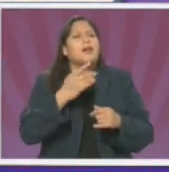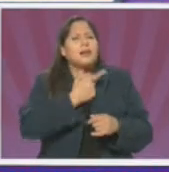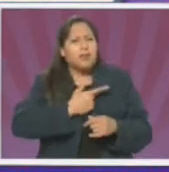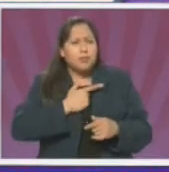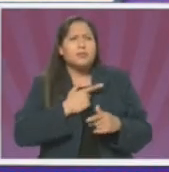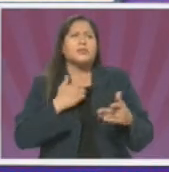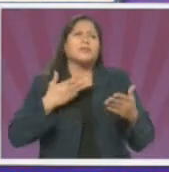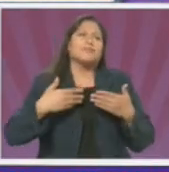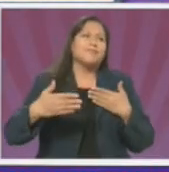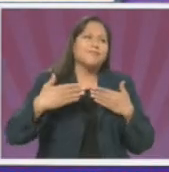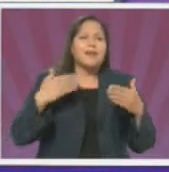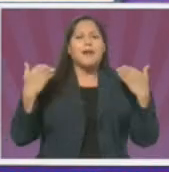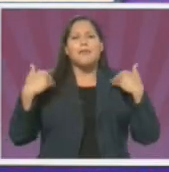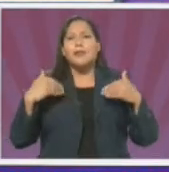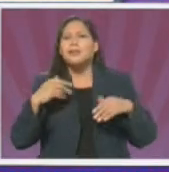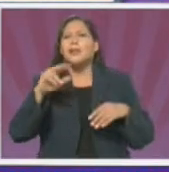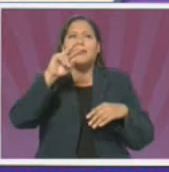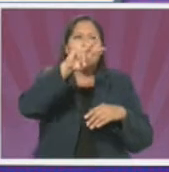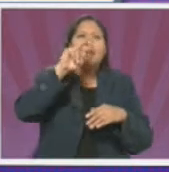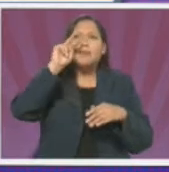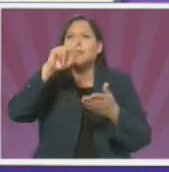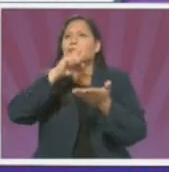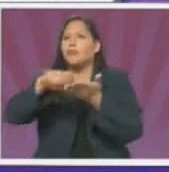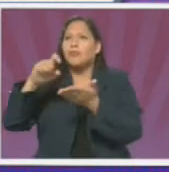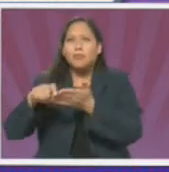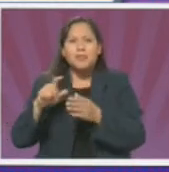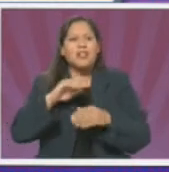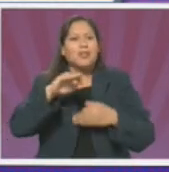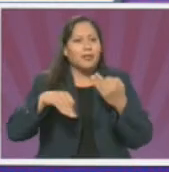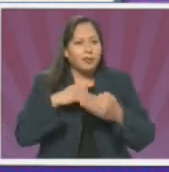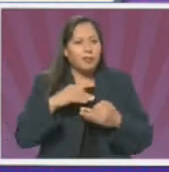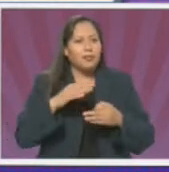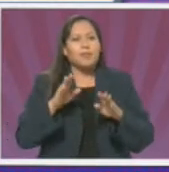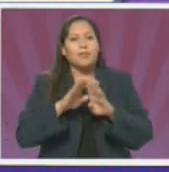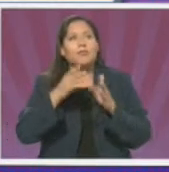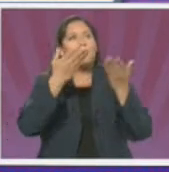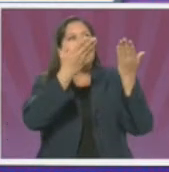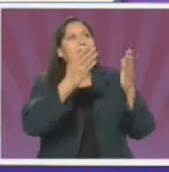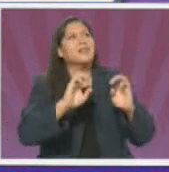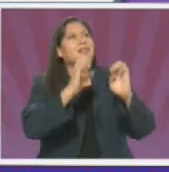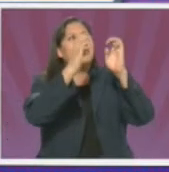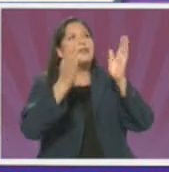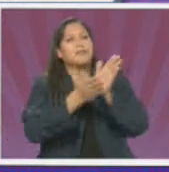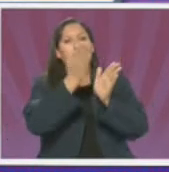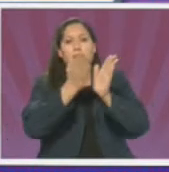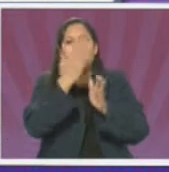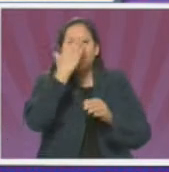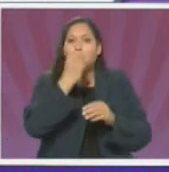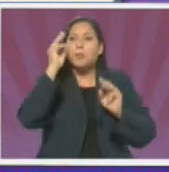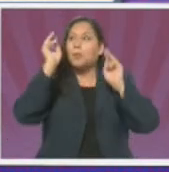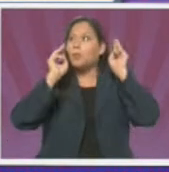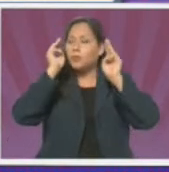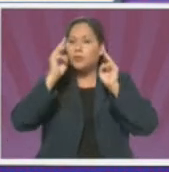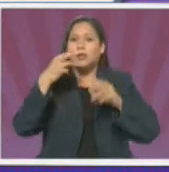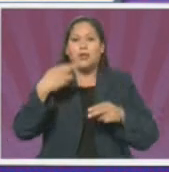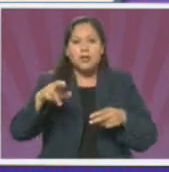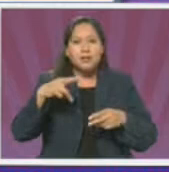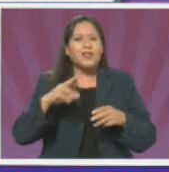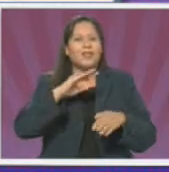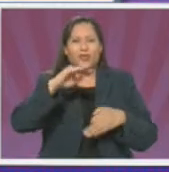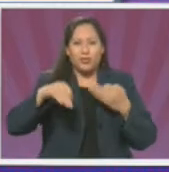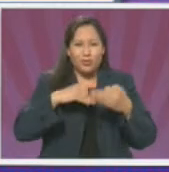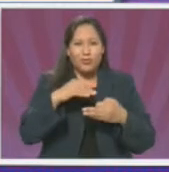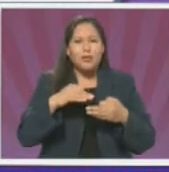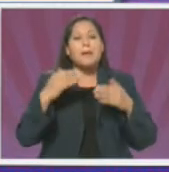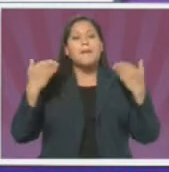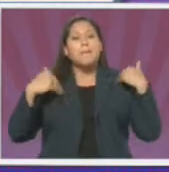caminar, pasear, también encuentras todo, ¿no? Todo. Desde ver esas magníficas edificaciones, museos, todos los restaurantes que hay. Yo creo